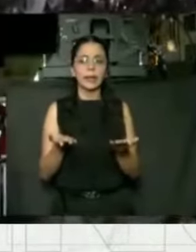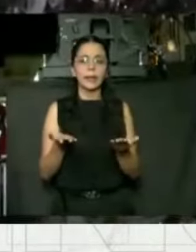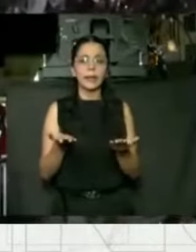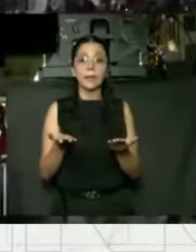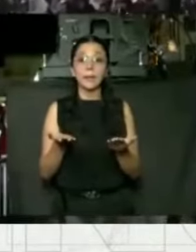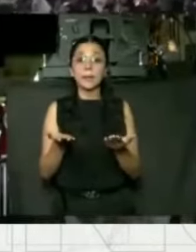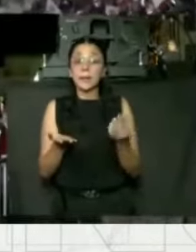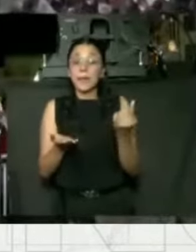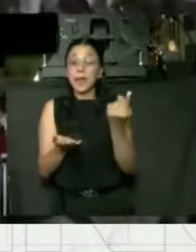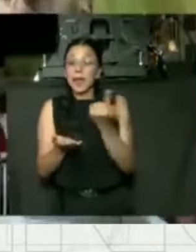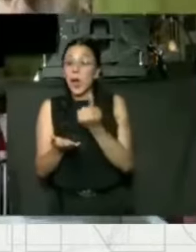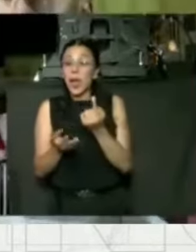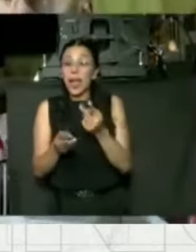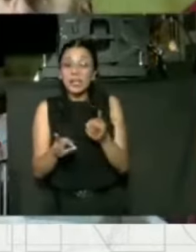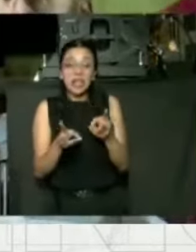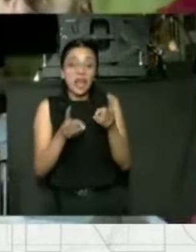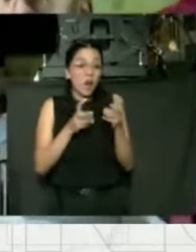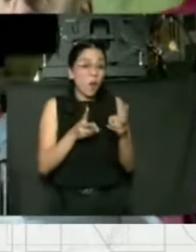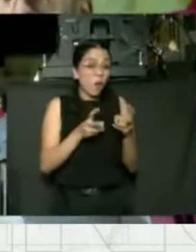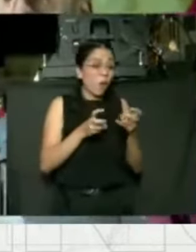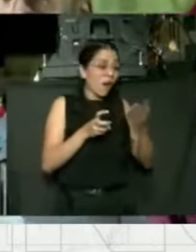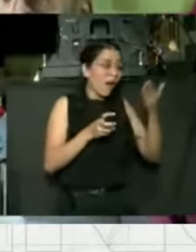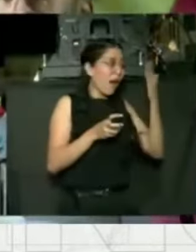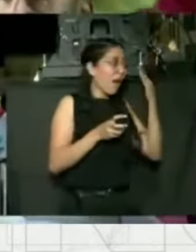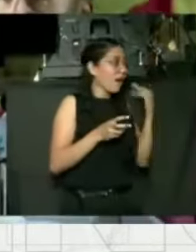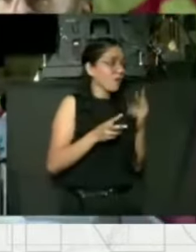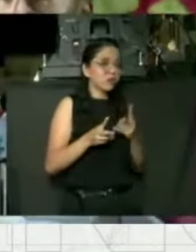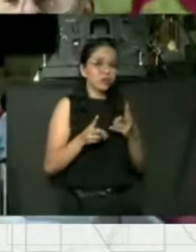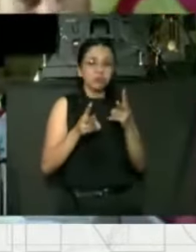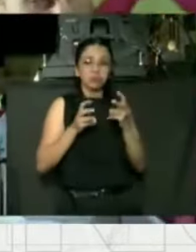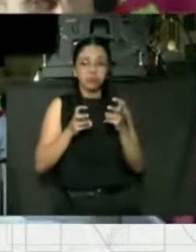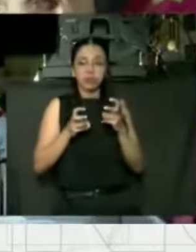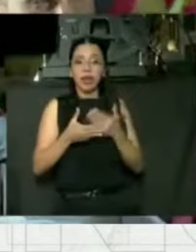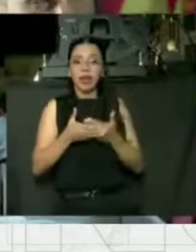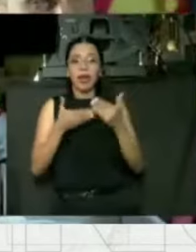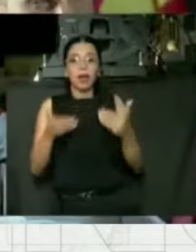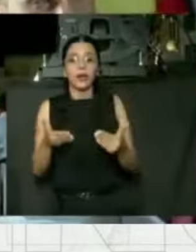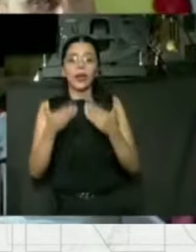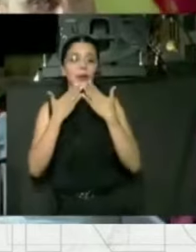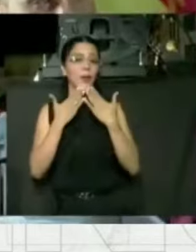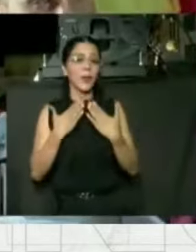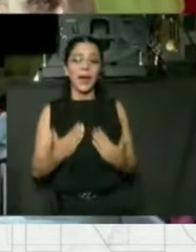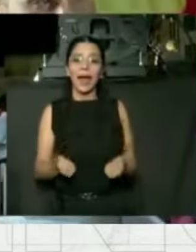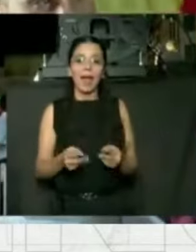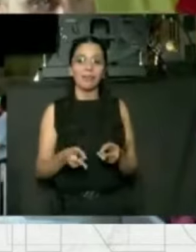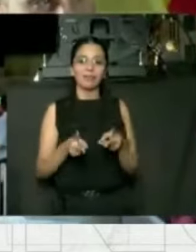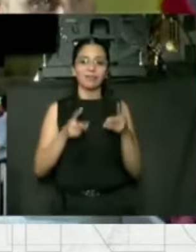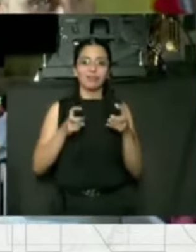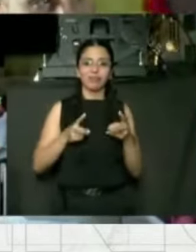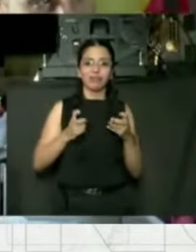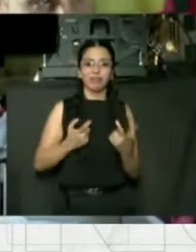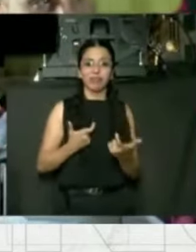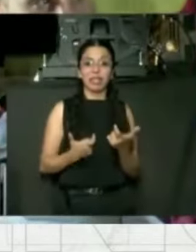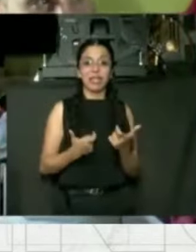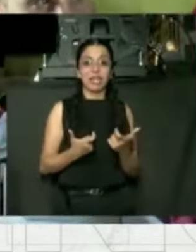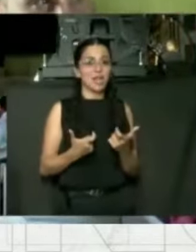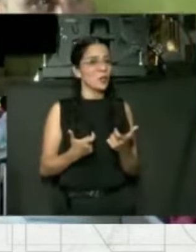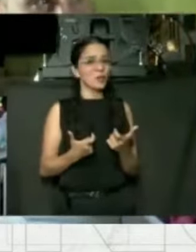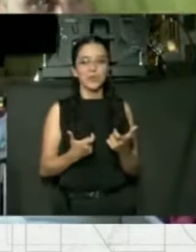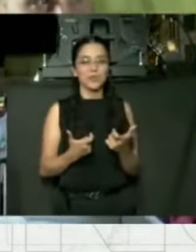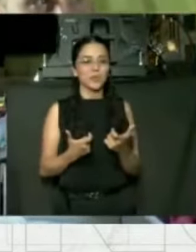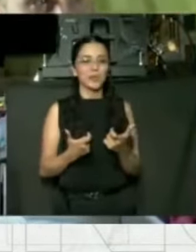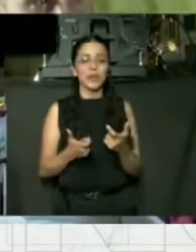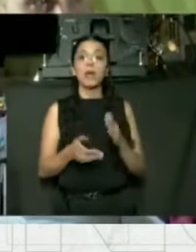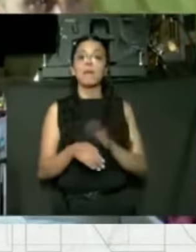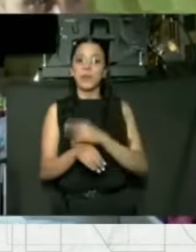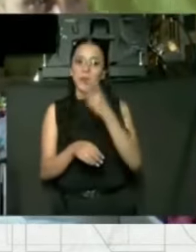De lo que se robaban. Ahora ya no hay robo de los recursos públicos. Y